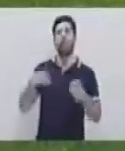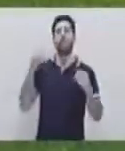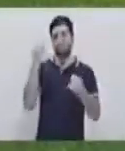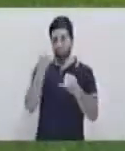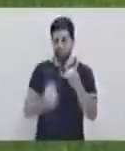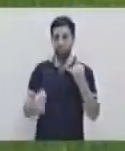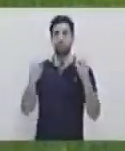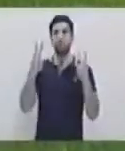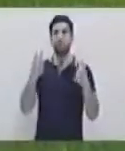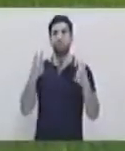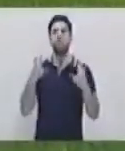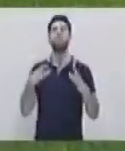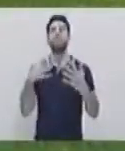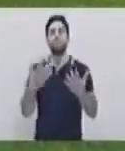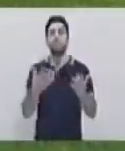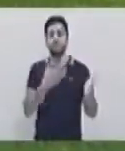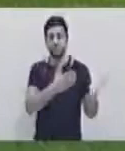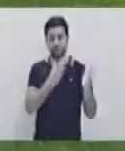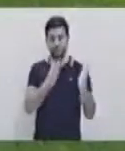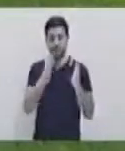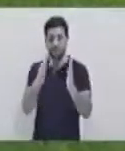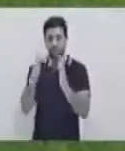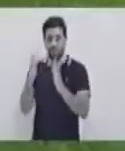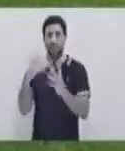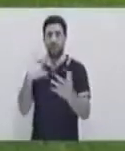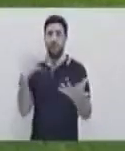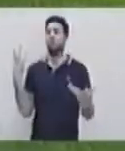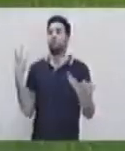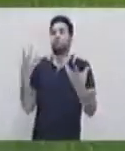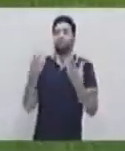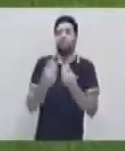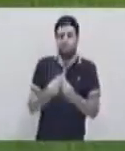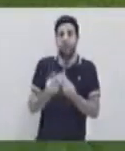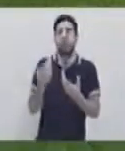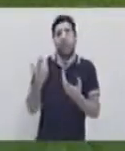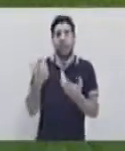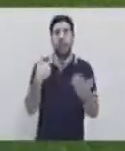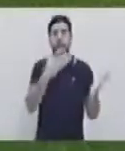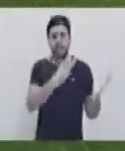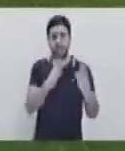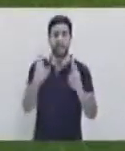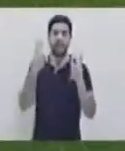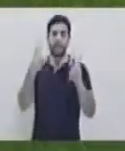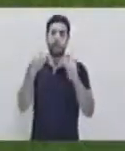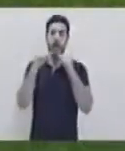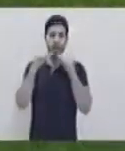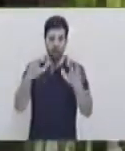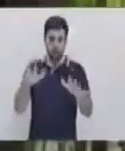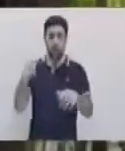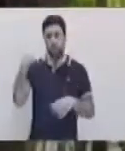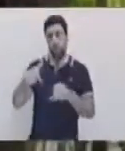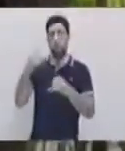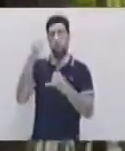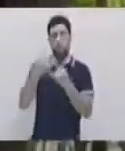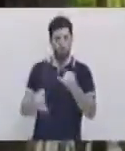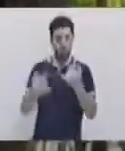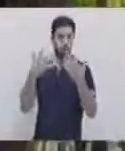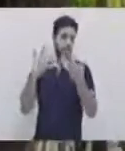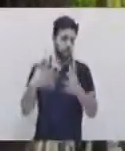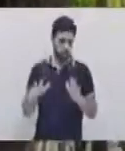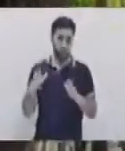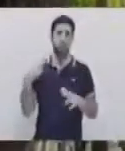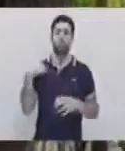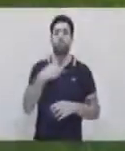Guatemala. Hoy vamos a finalizar la serie de cápsulas donde les estábamos enseñando el tema de los animales, para que con